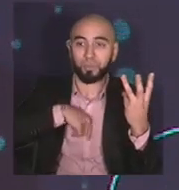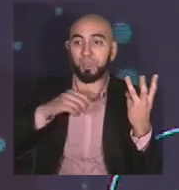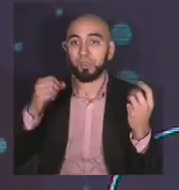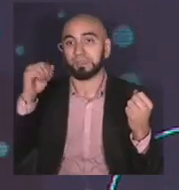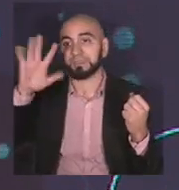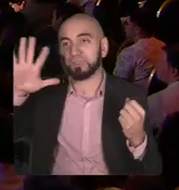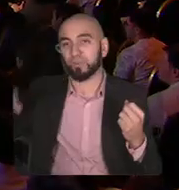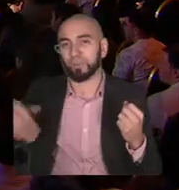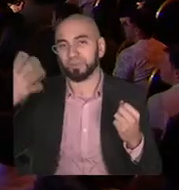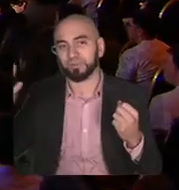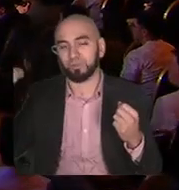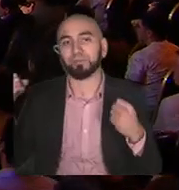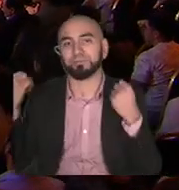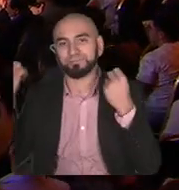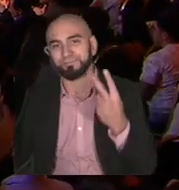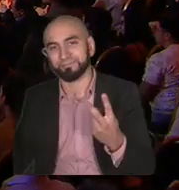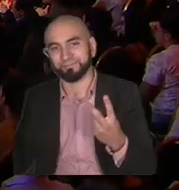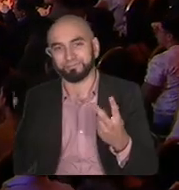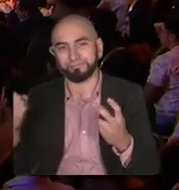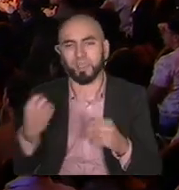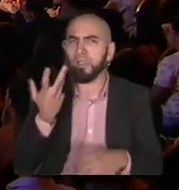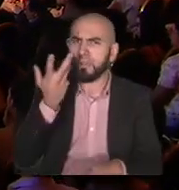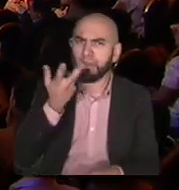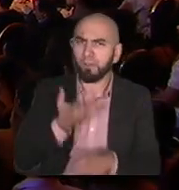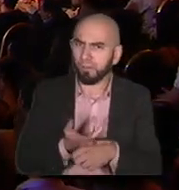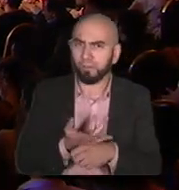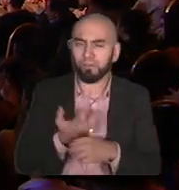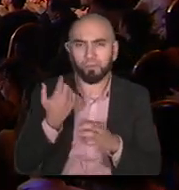Hay un fenómeno que se llama